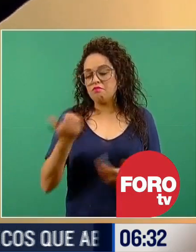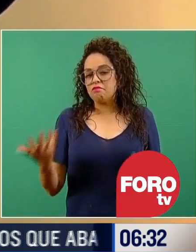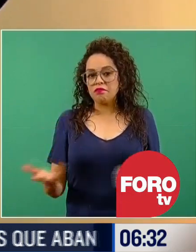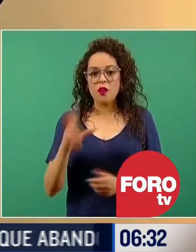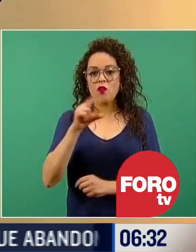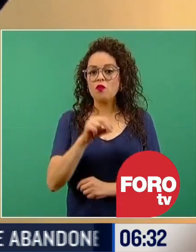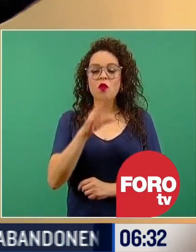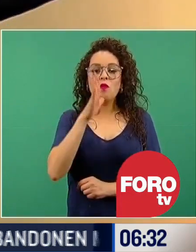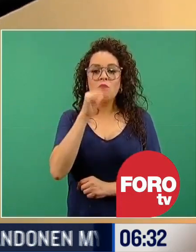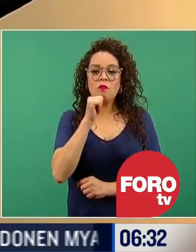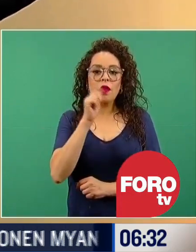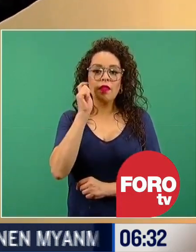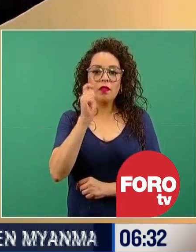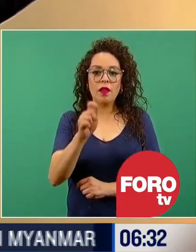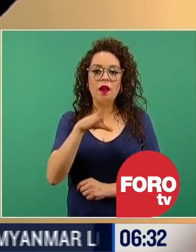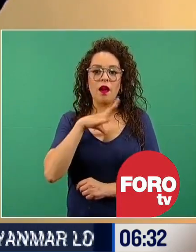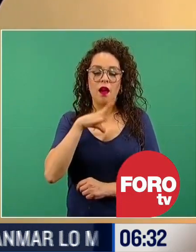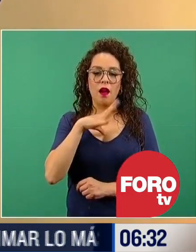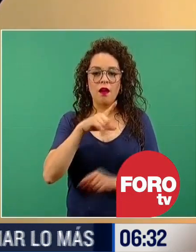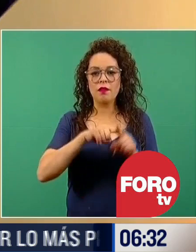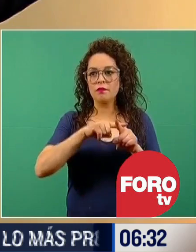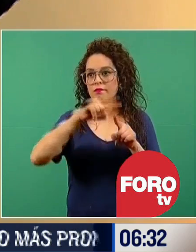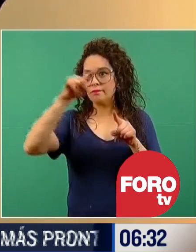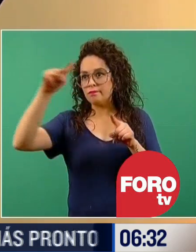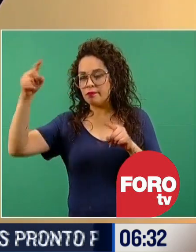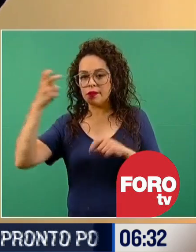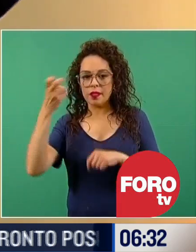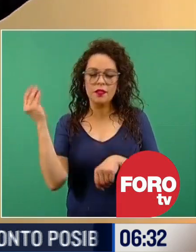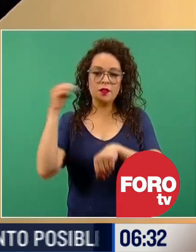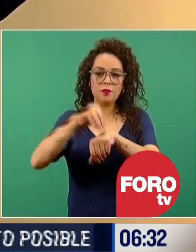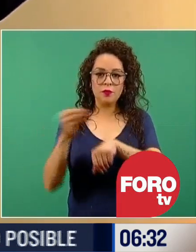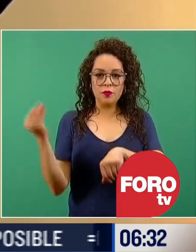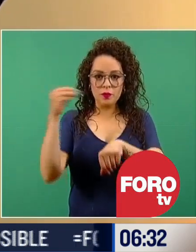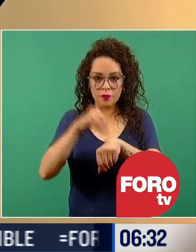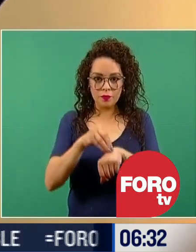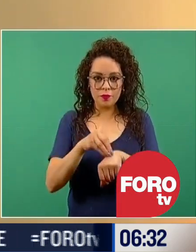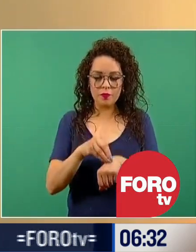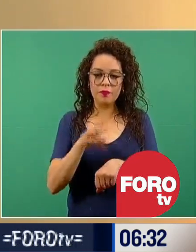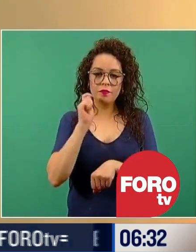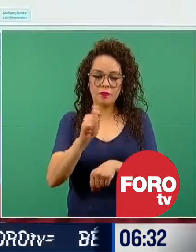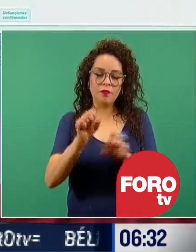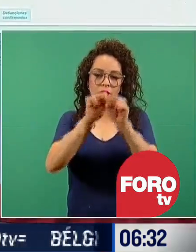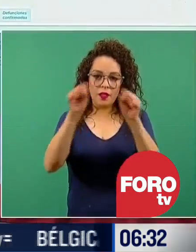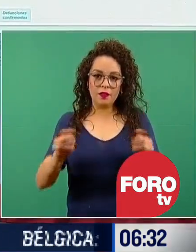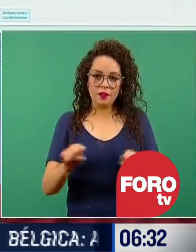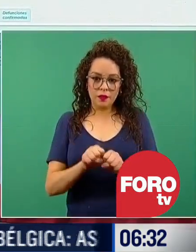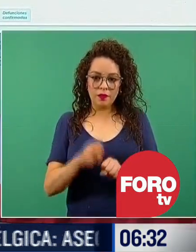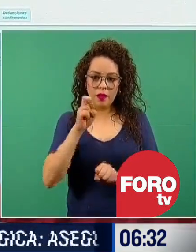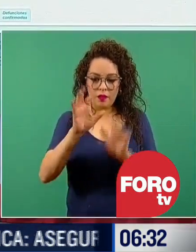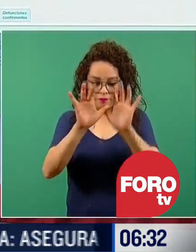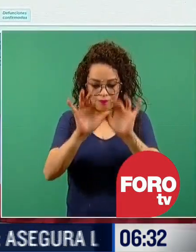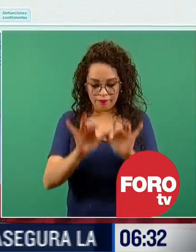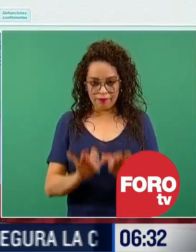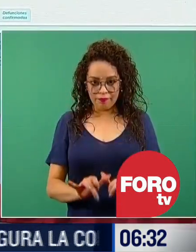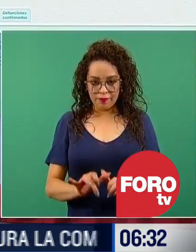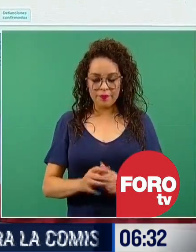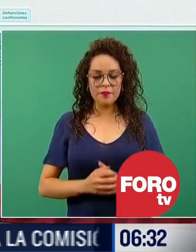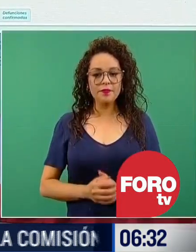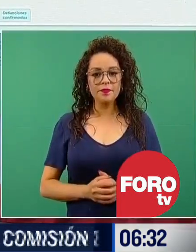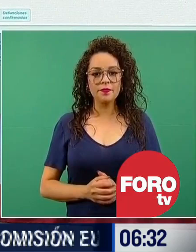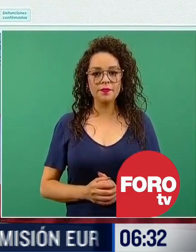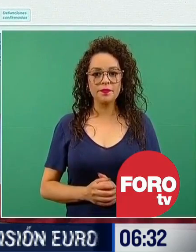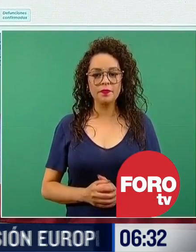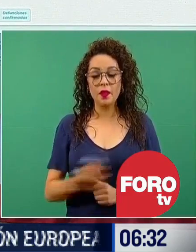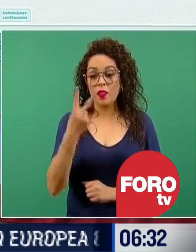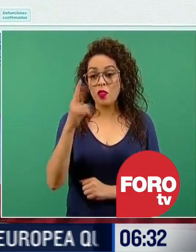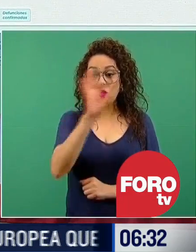.093 se han recuperado y se han aplicado 3.779.969 dosis de